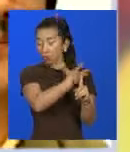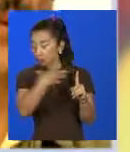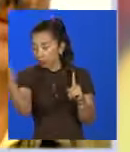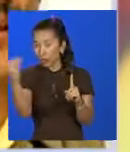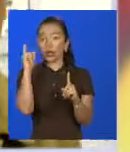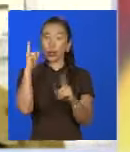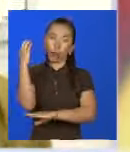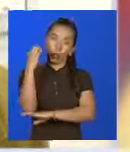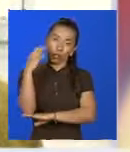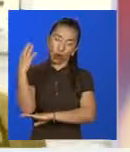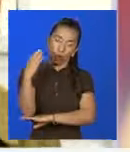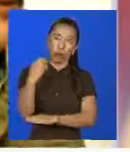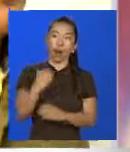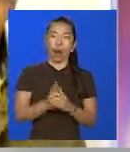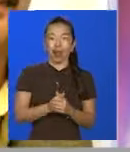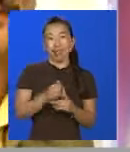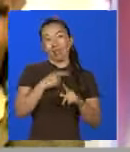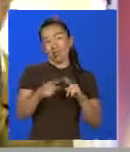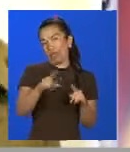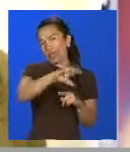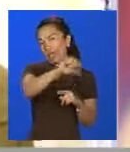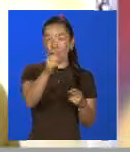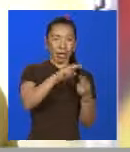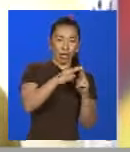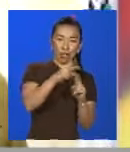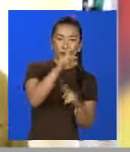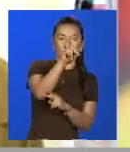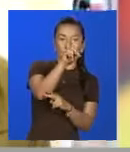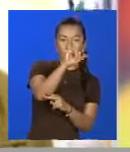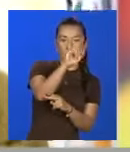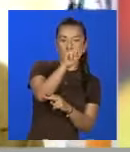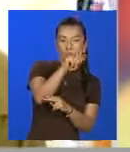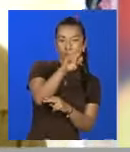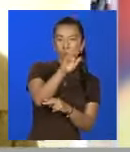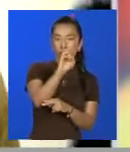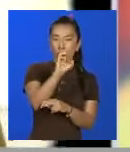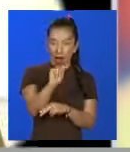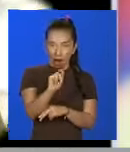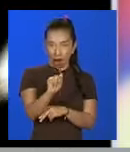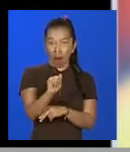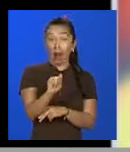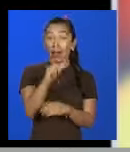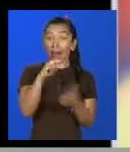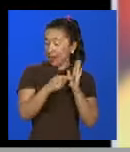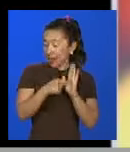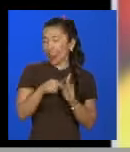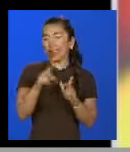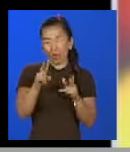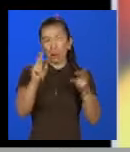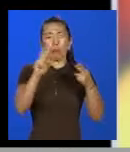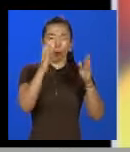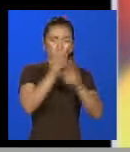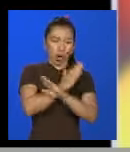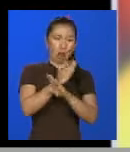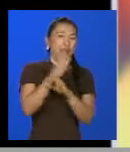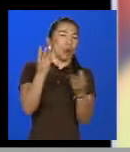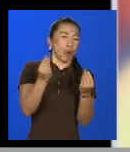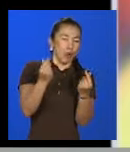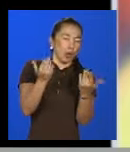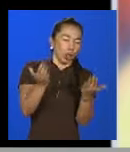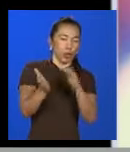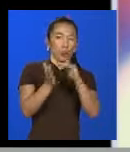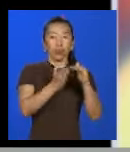la diáspora engloba muchísimo más. La diáspora son los 6 millones de colombianos que están por fuera. Claro, y los 6 millones mal contados. Exacto. ¿Sí? Nosotros